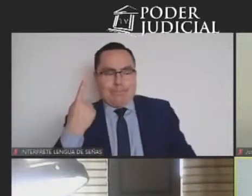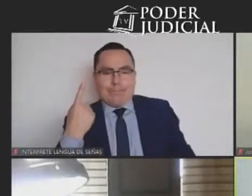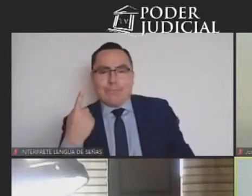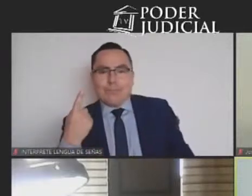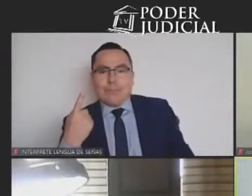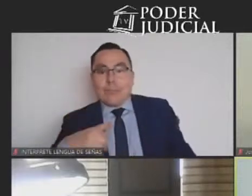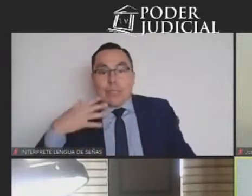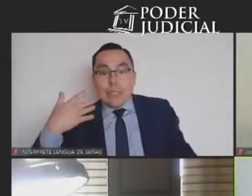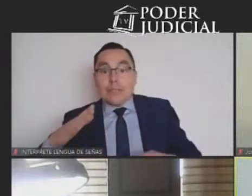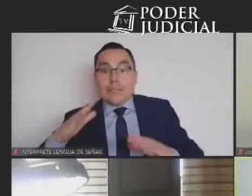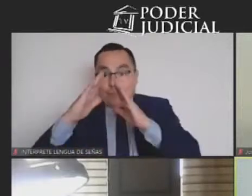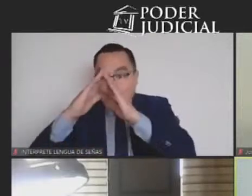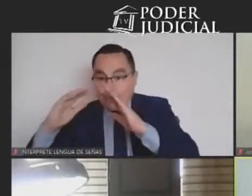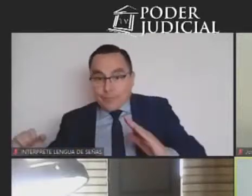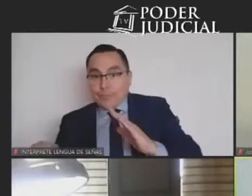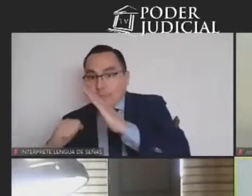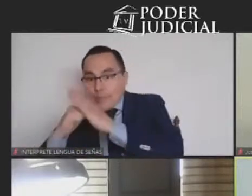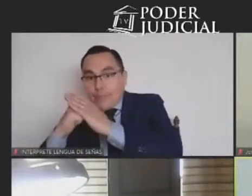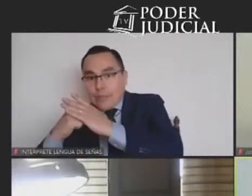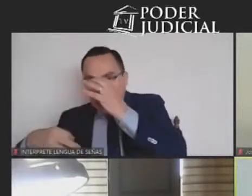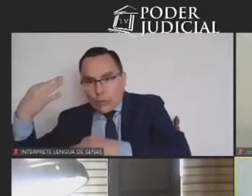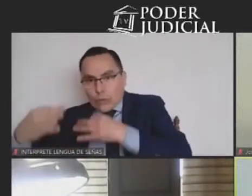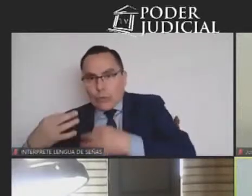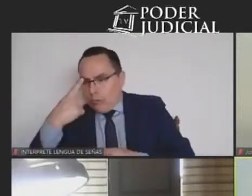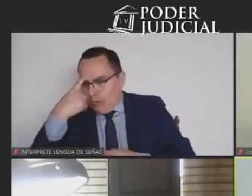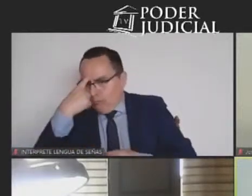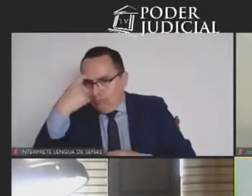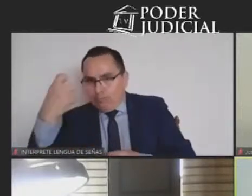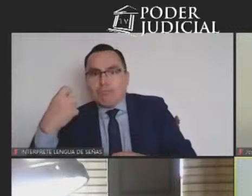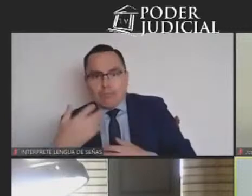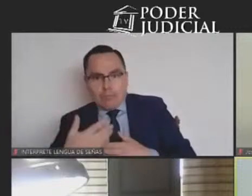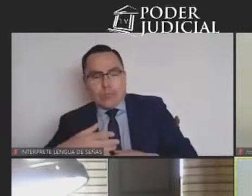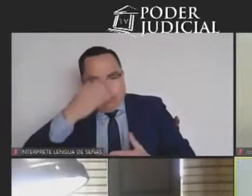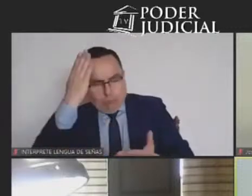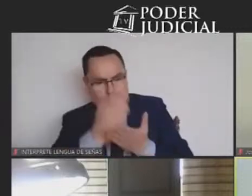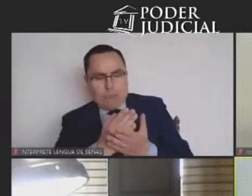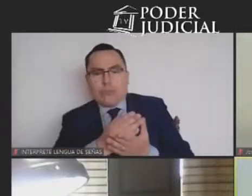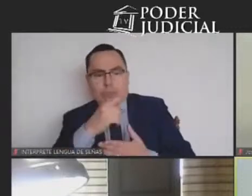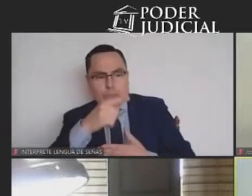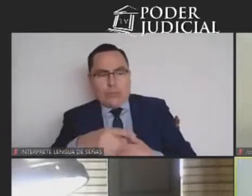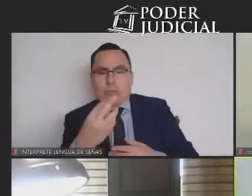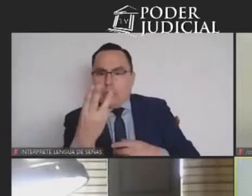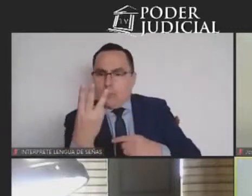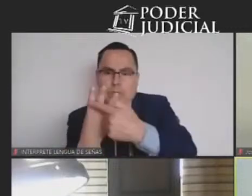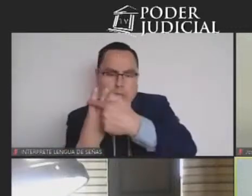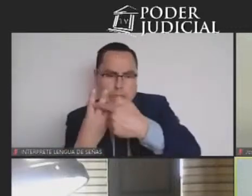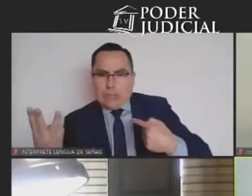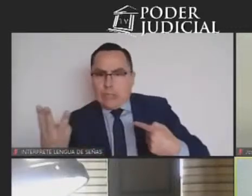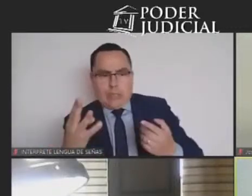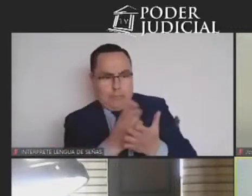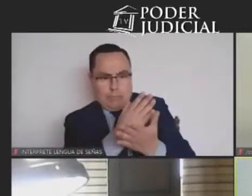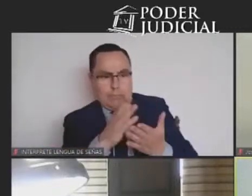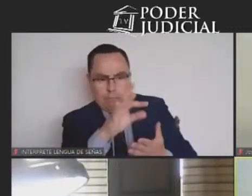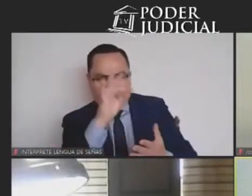La Corte está resolviendo muy rigurosamente, insisto, las reclamaciones de las ternas, a objeto de que sean